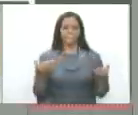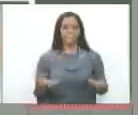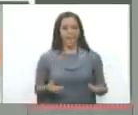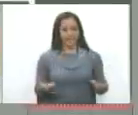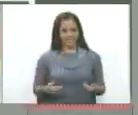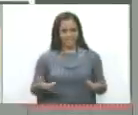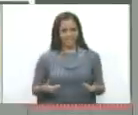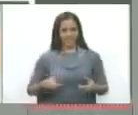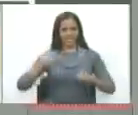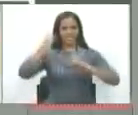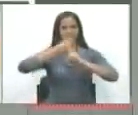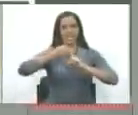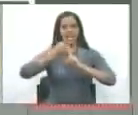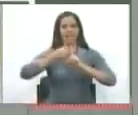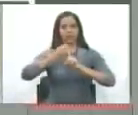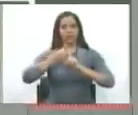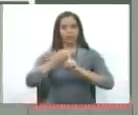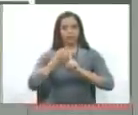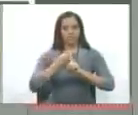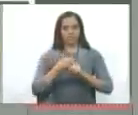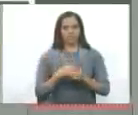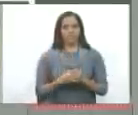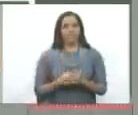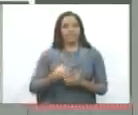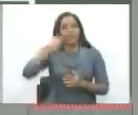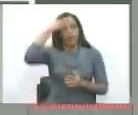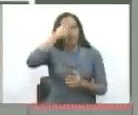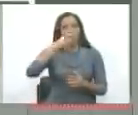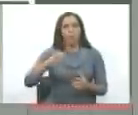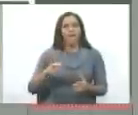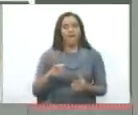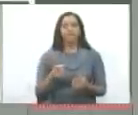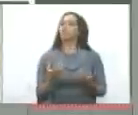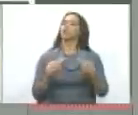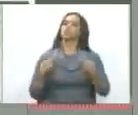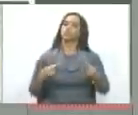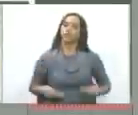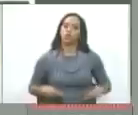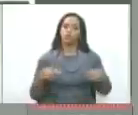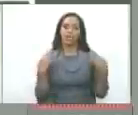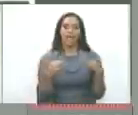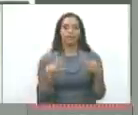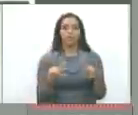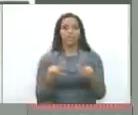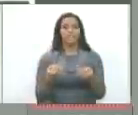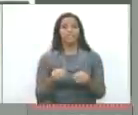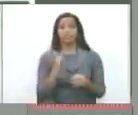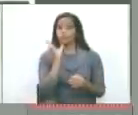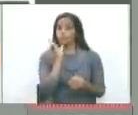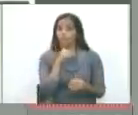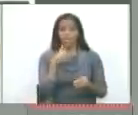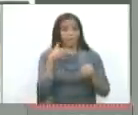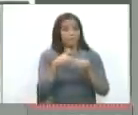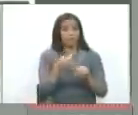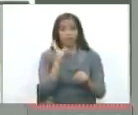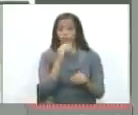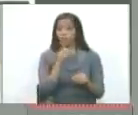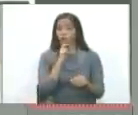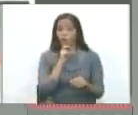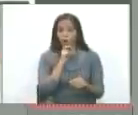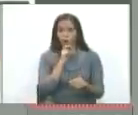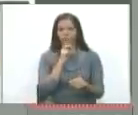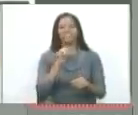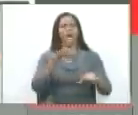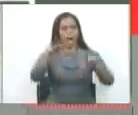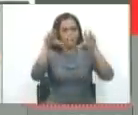lucha permanente, de un pueblo que sin recursos naturales, sin petróleo, sin oro, bueno, ha aprendido a